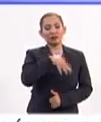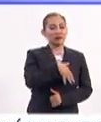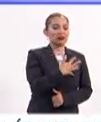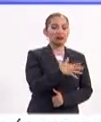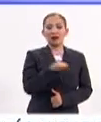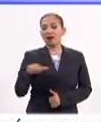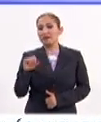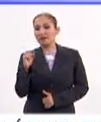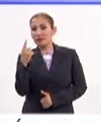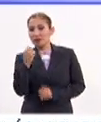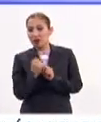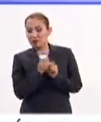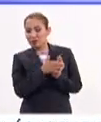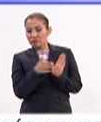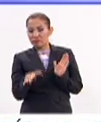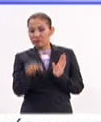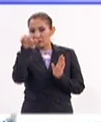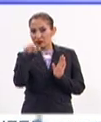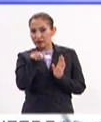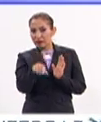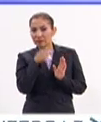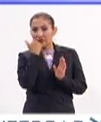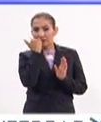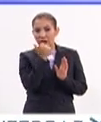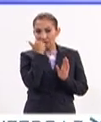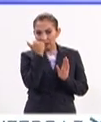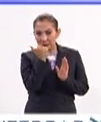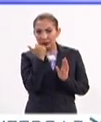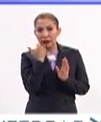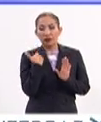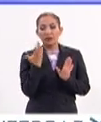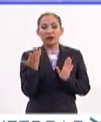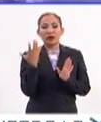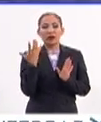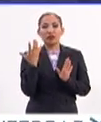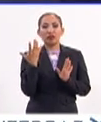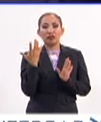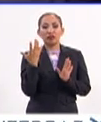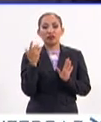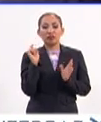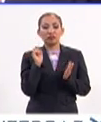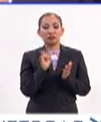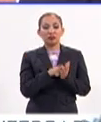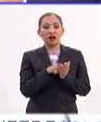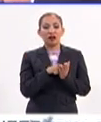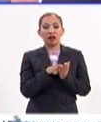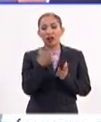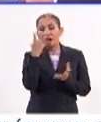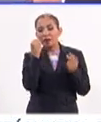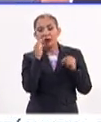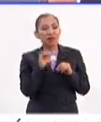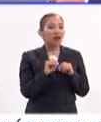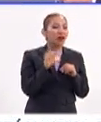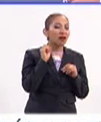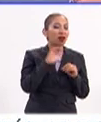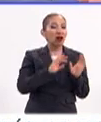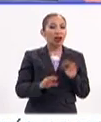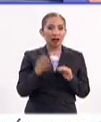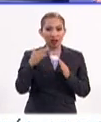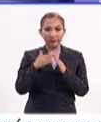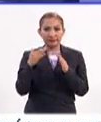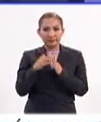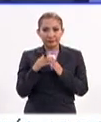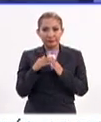los 21 años, pues es donde los alumnos le ponen play a todo lo que ya aprendieron o no aprendieron en